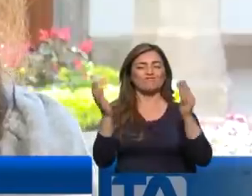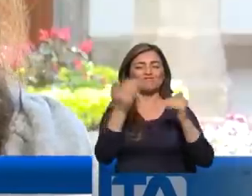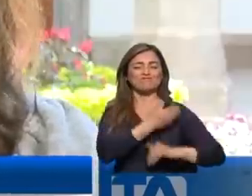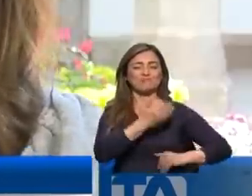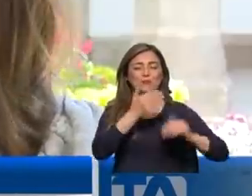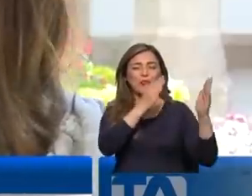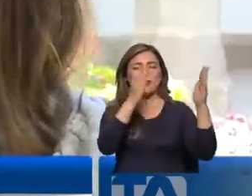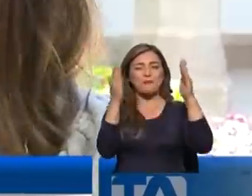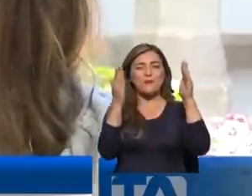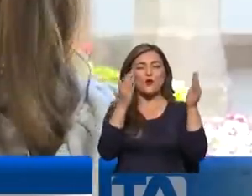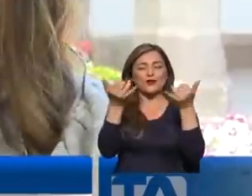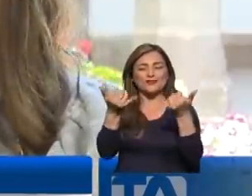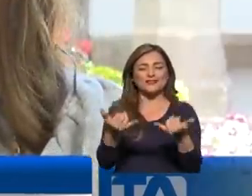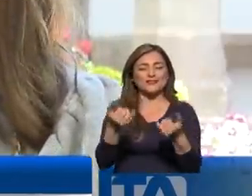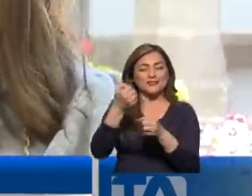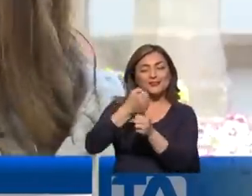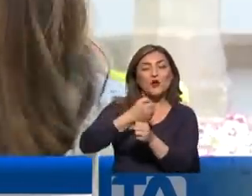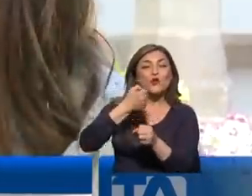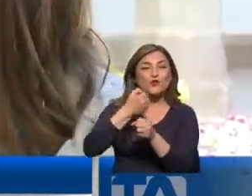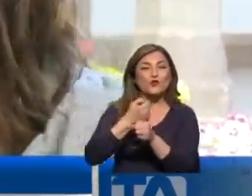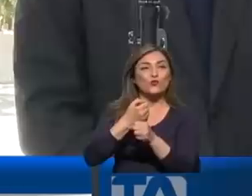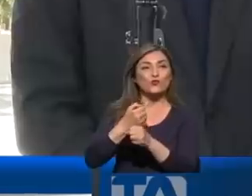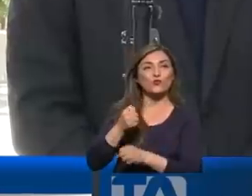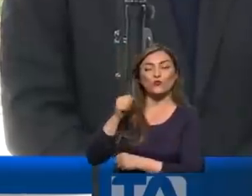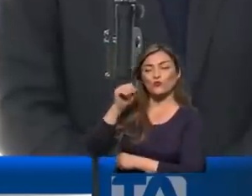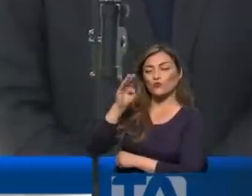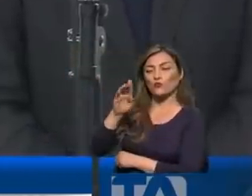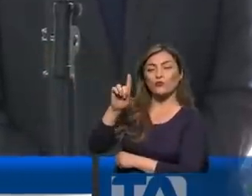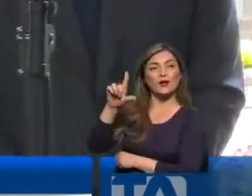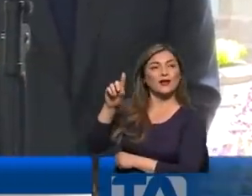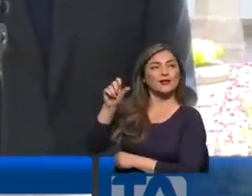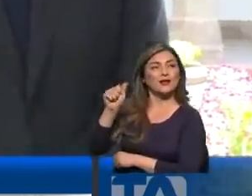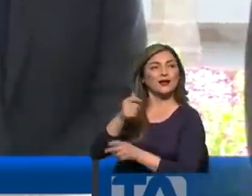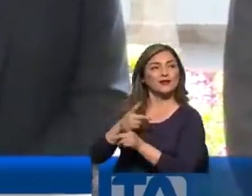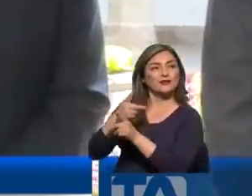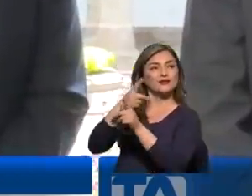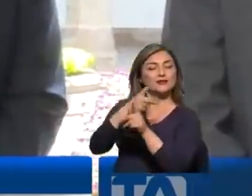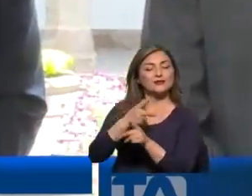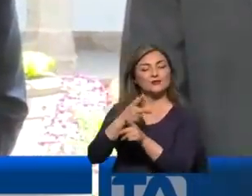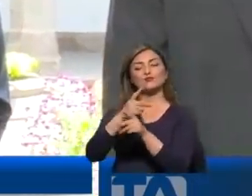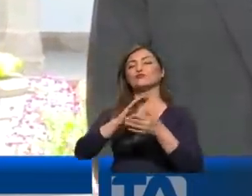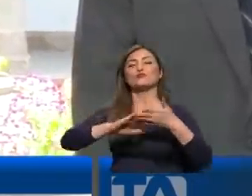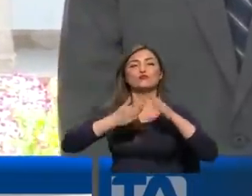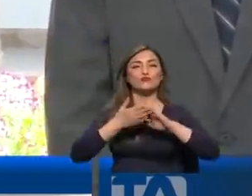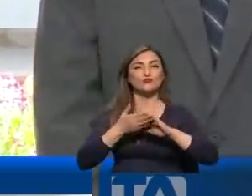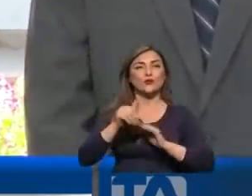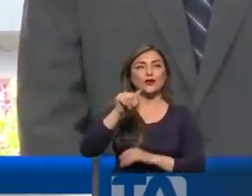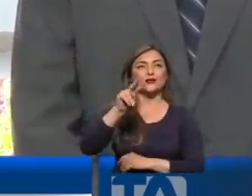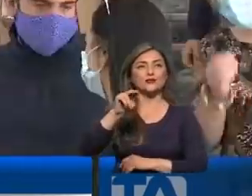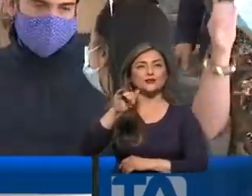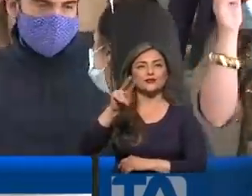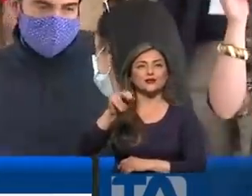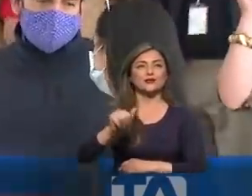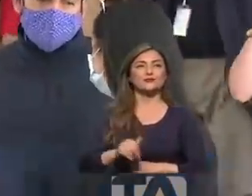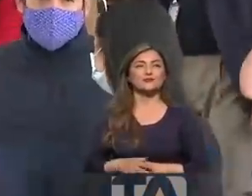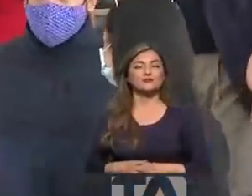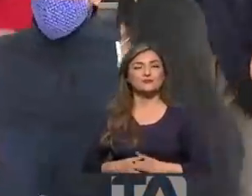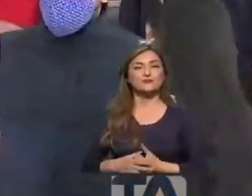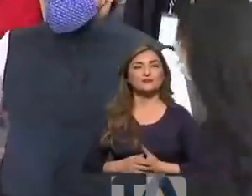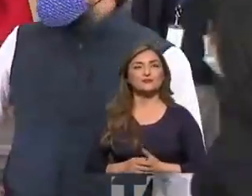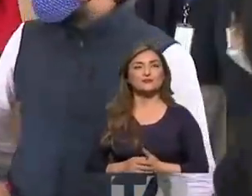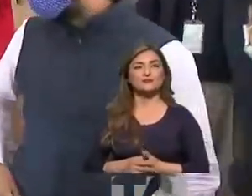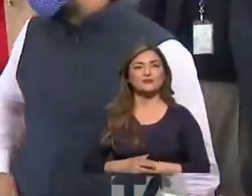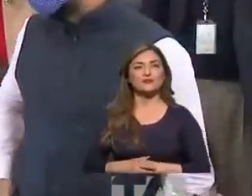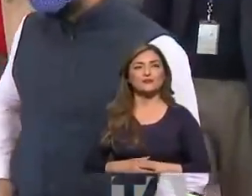desde hoy cuenta con el trabajo de Andrea Balda como consejera para la Comunidad Andina de Naciones. En Quito,